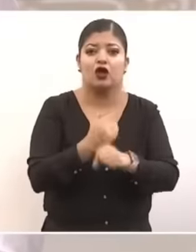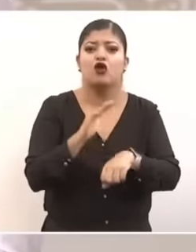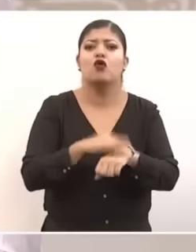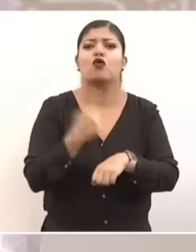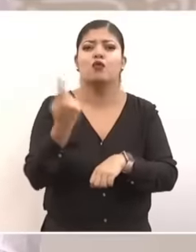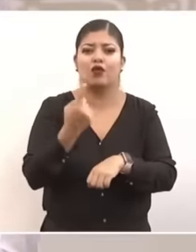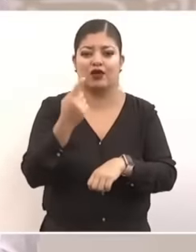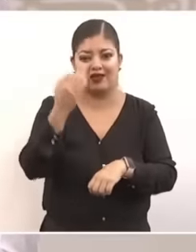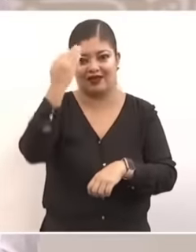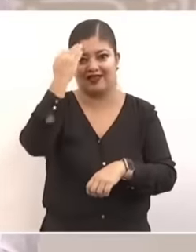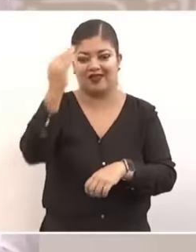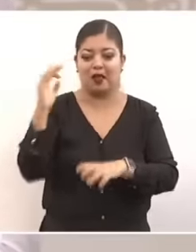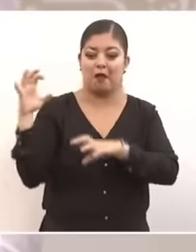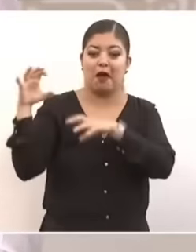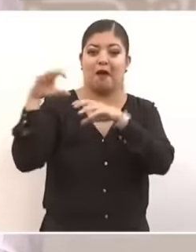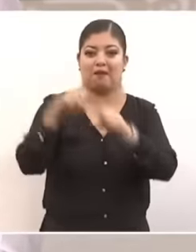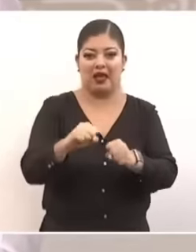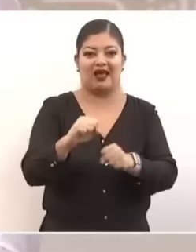los europeos,